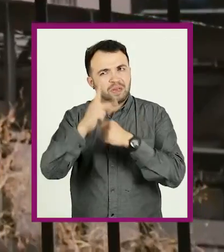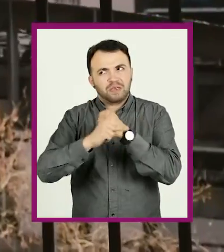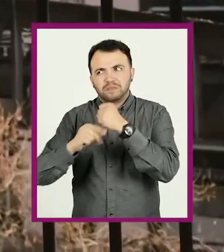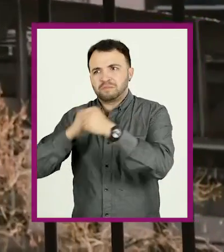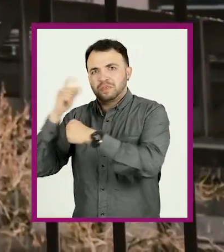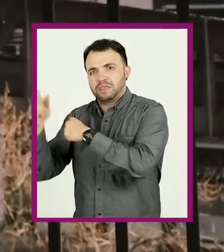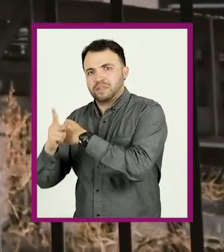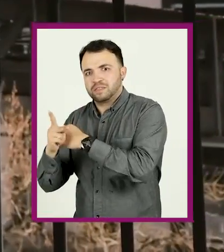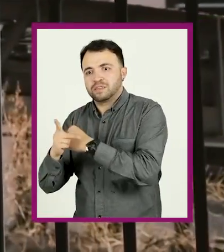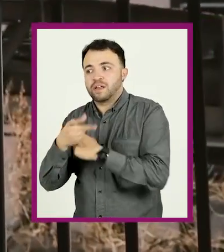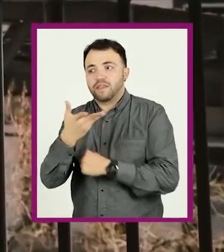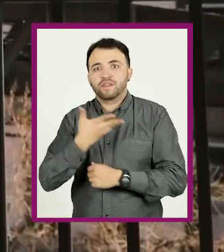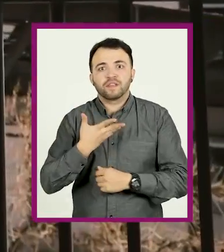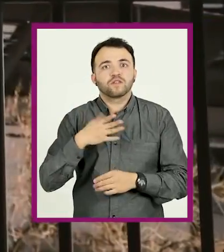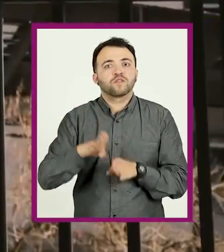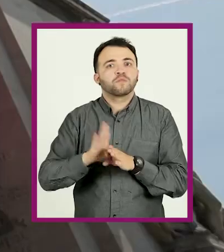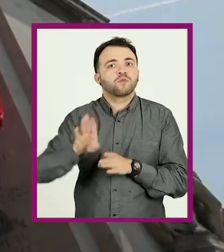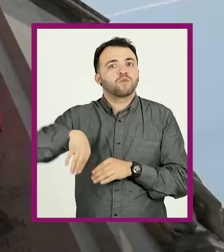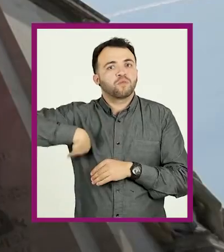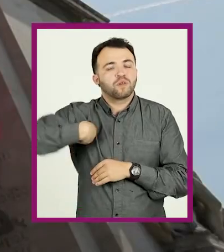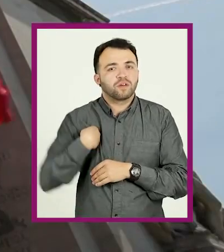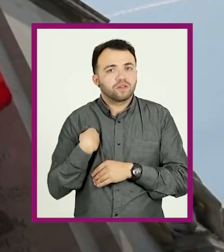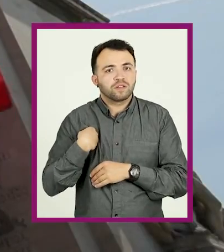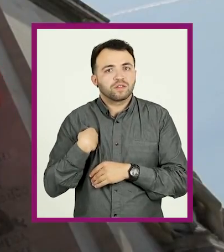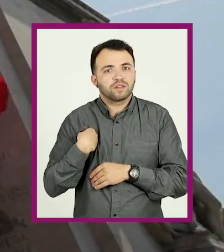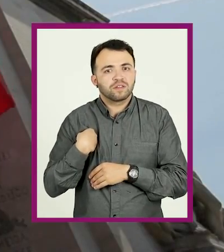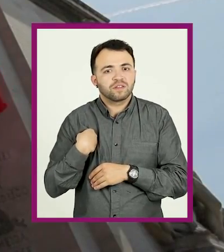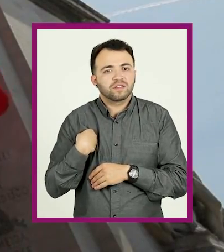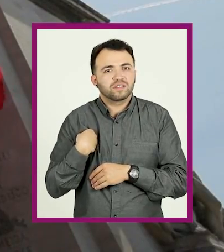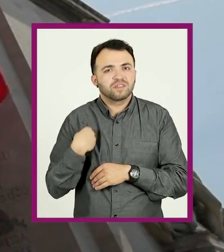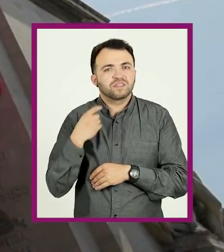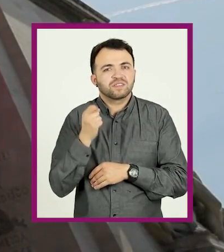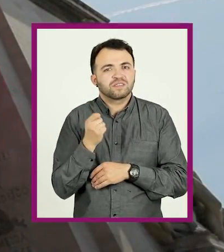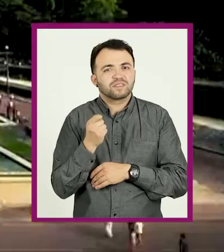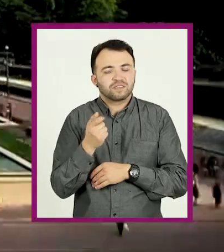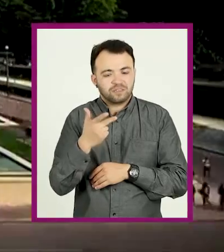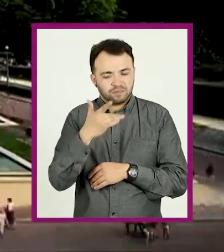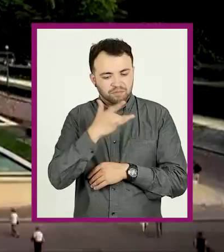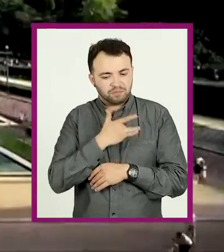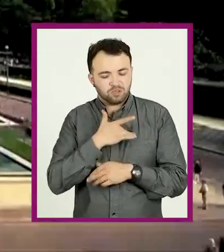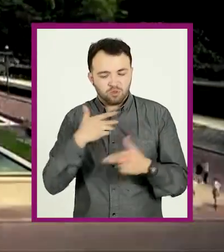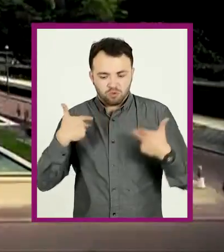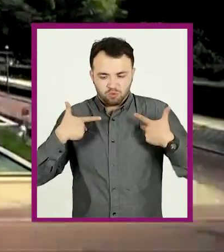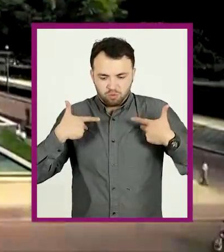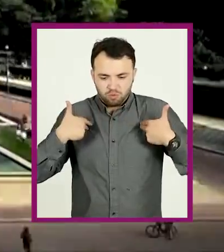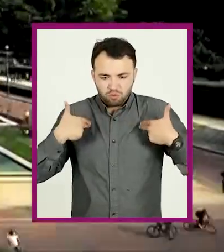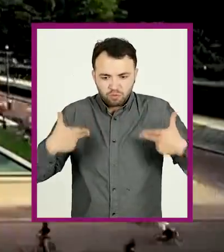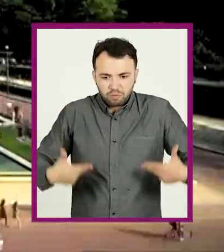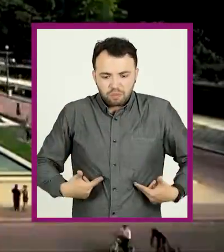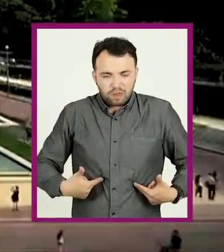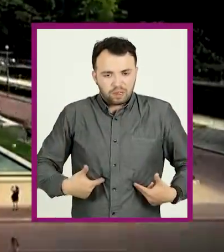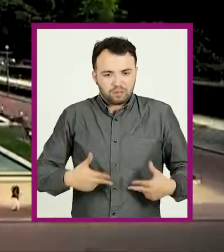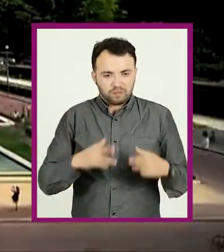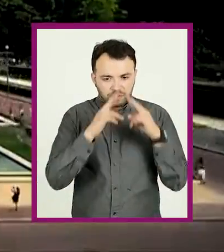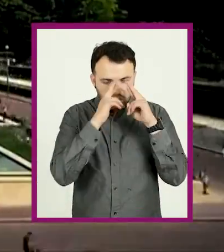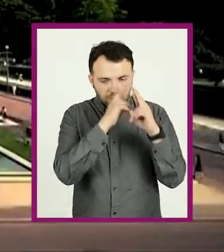hace resguardar un espíritu humanista ejemplar, digno de la talla de tan ilustre nación.